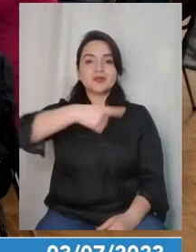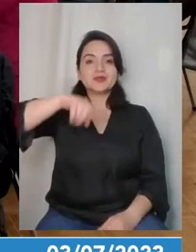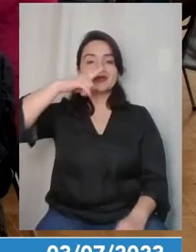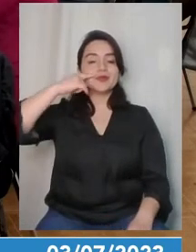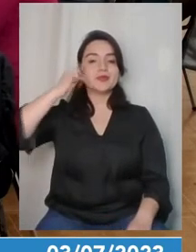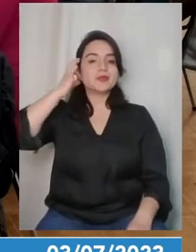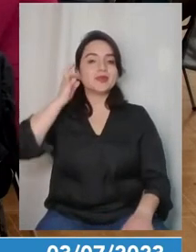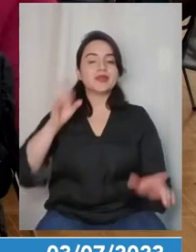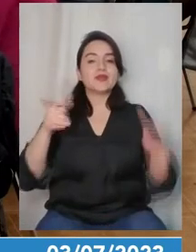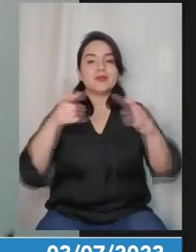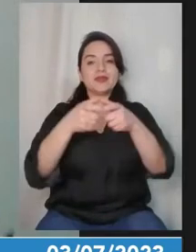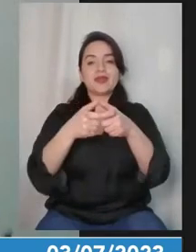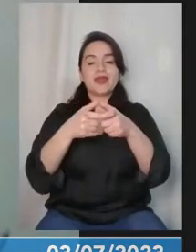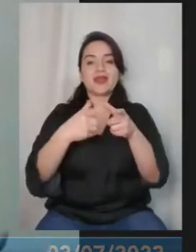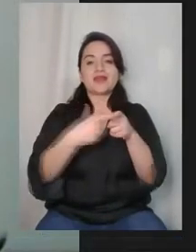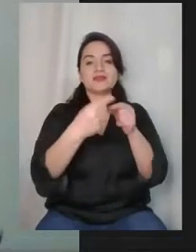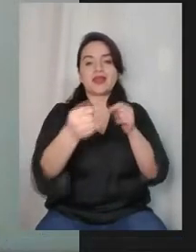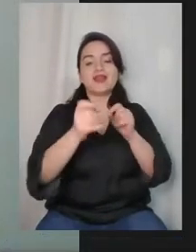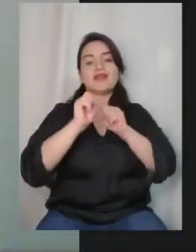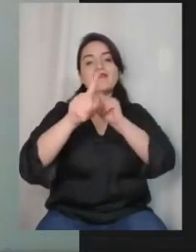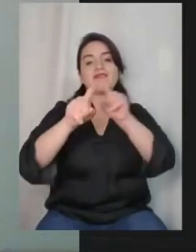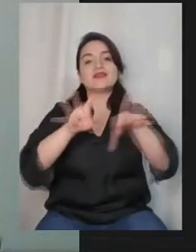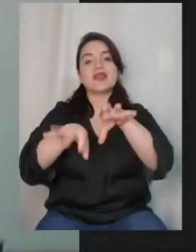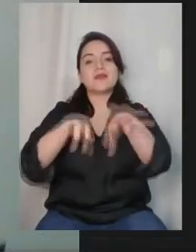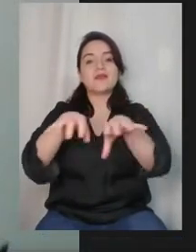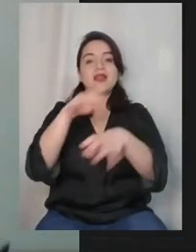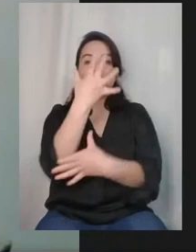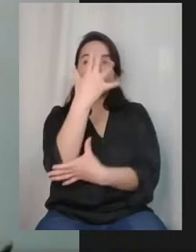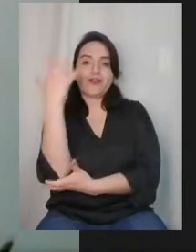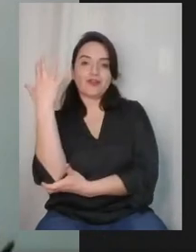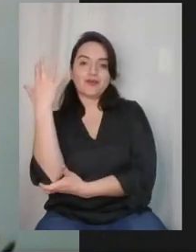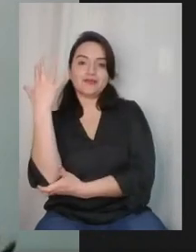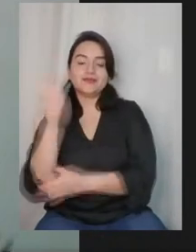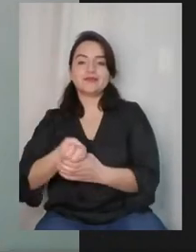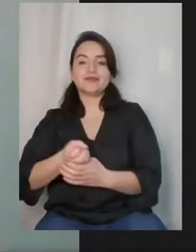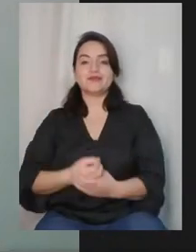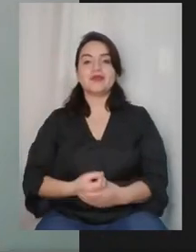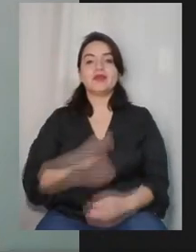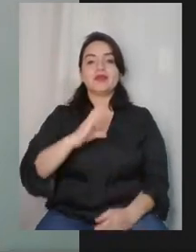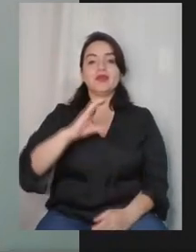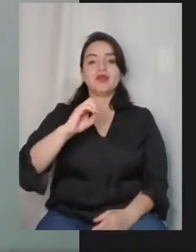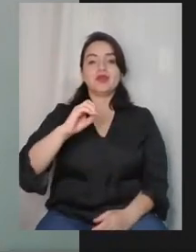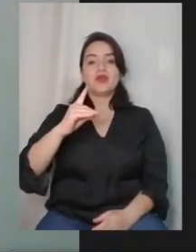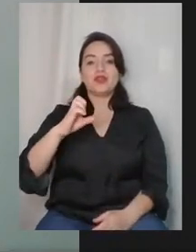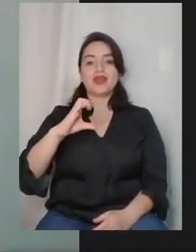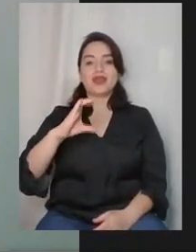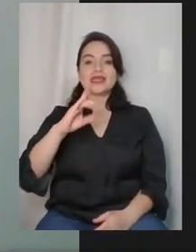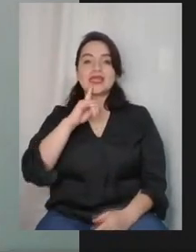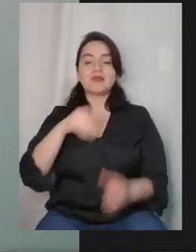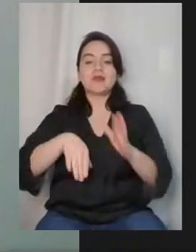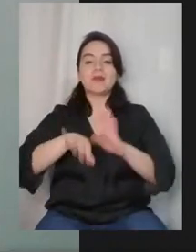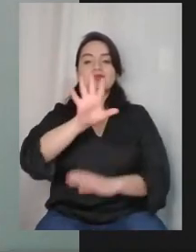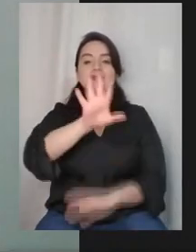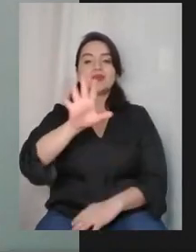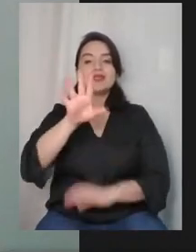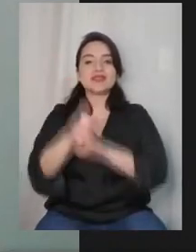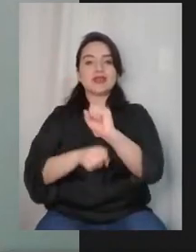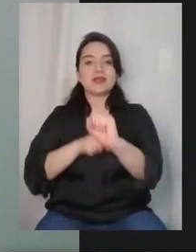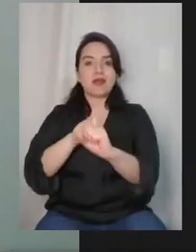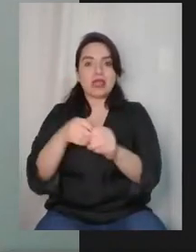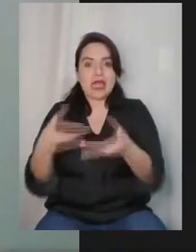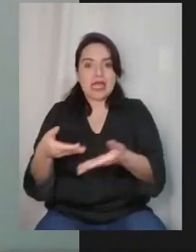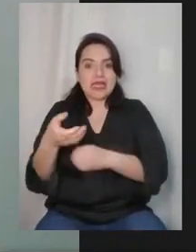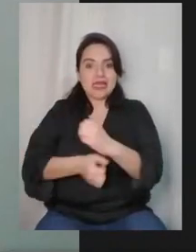Pro Defensa de la Fauna y Flora, CODEF, tenemos más de 55 años este año en